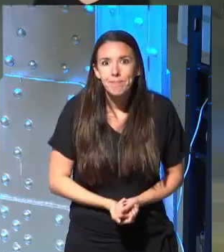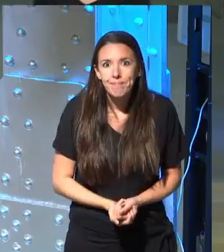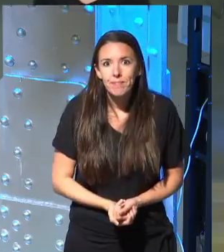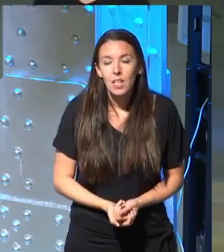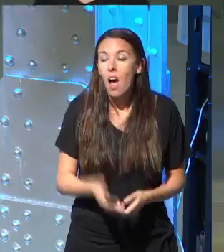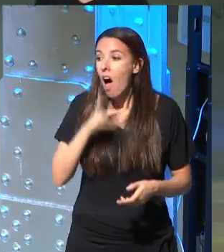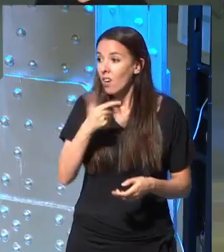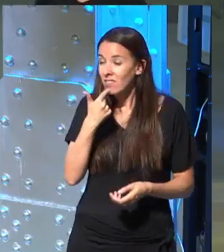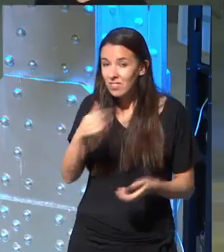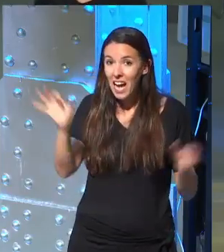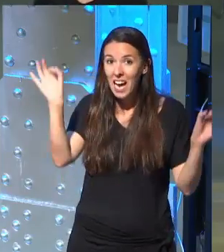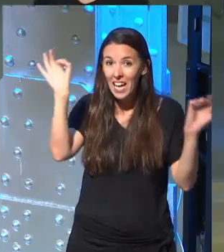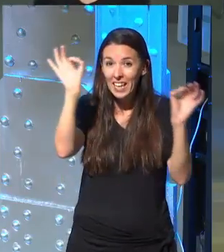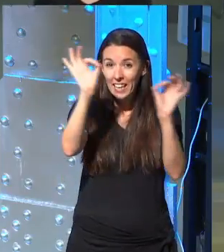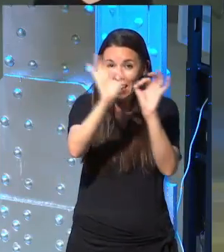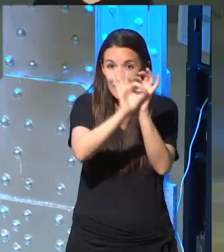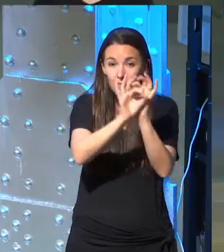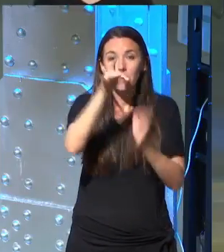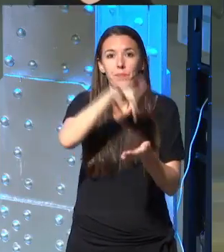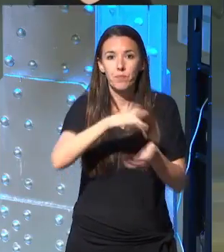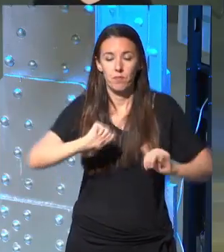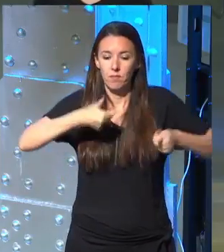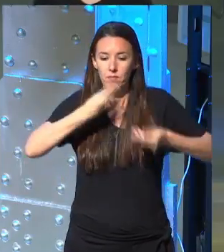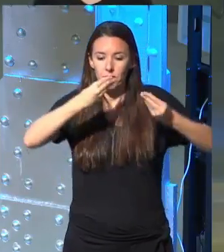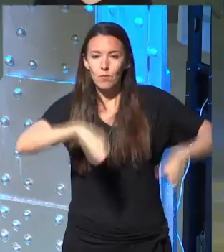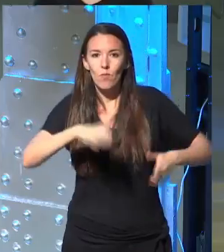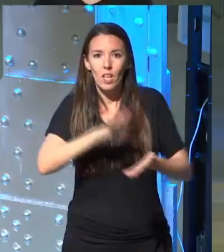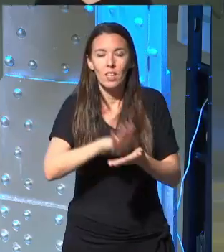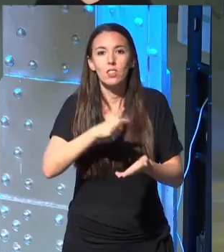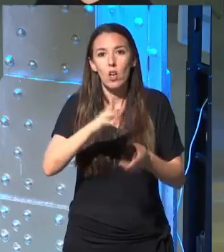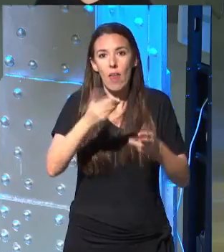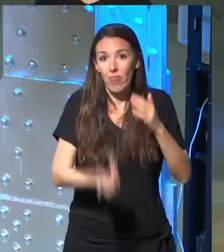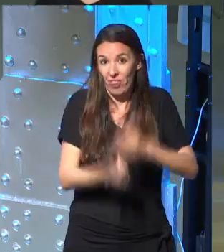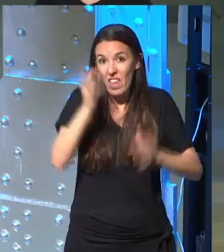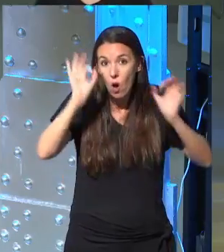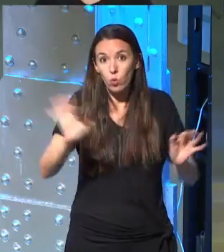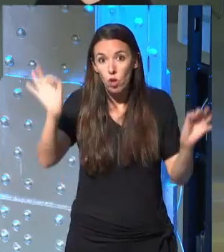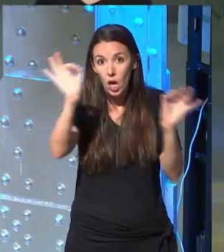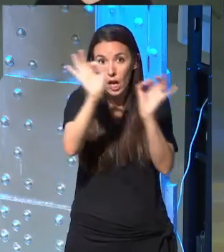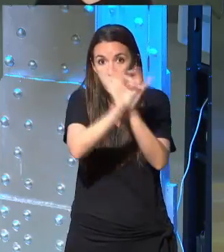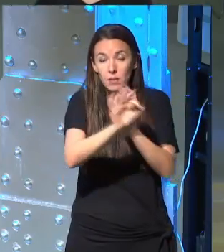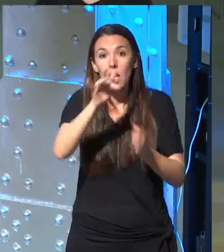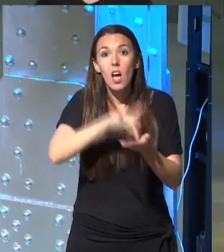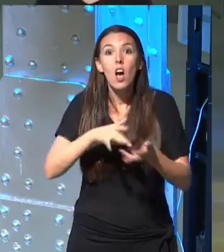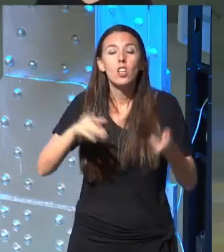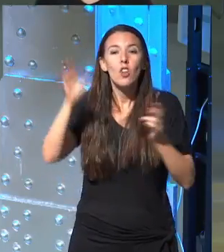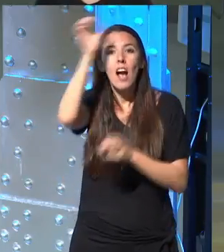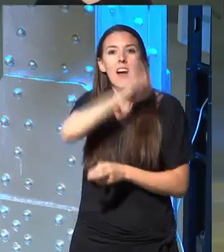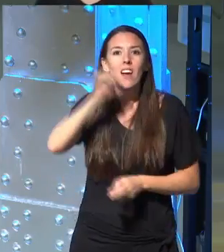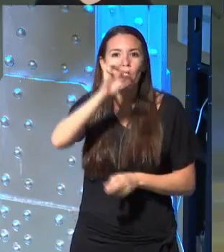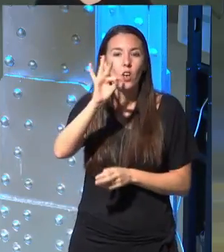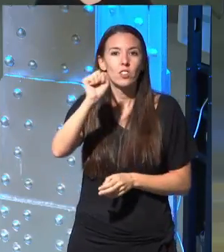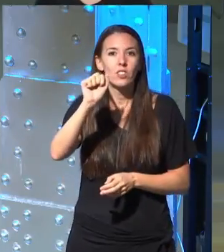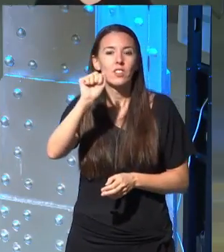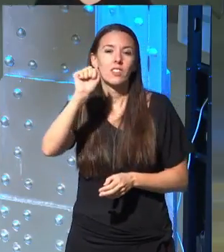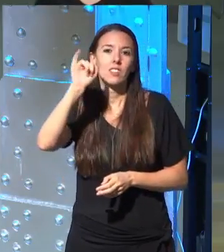del eclipse, cuando empezaste la historia, que era, pues eso, el día del eclipse, sacó su single Taylor Swift. Entonces la gente